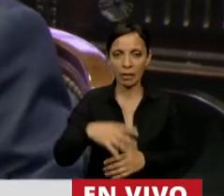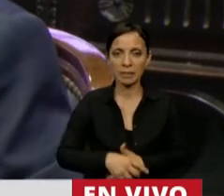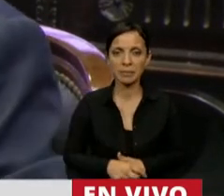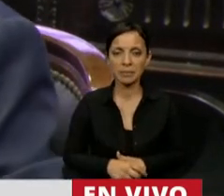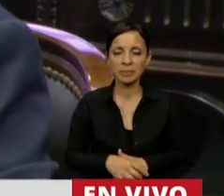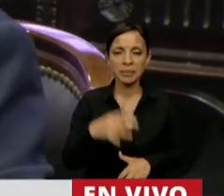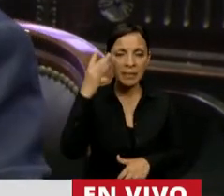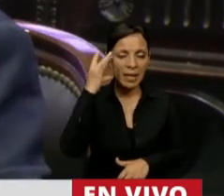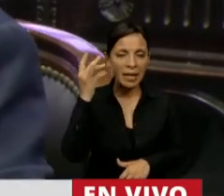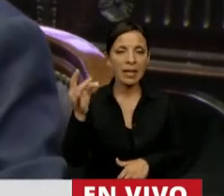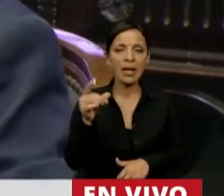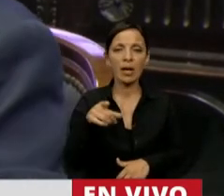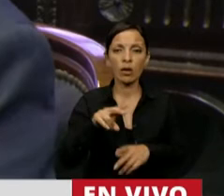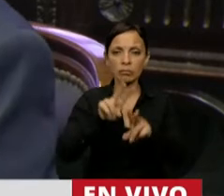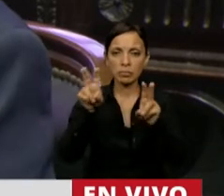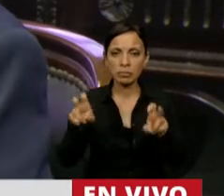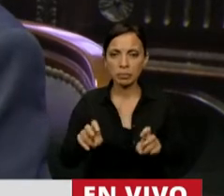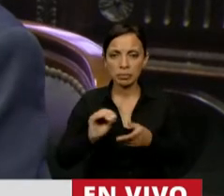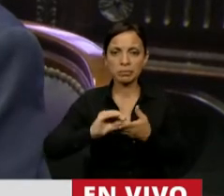El récord histórico de la Argentina.